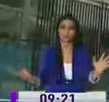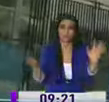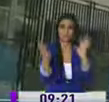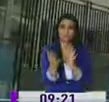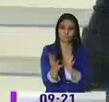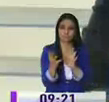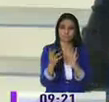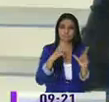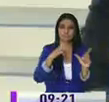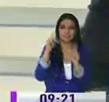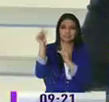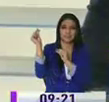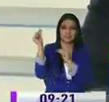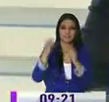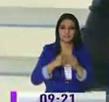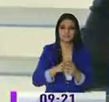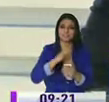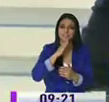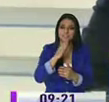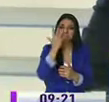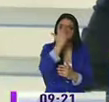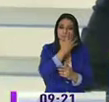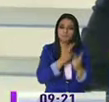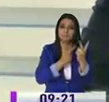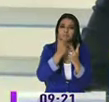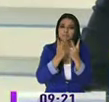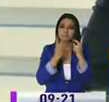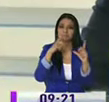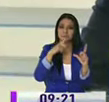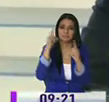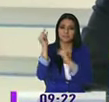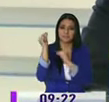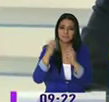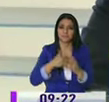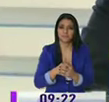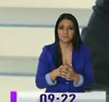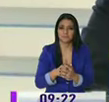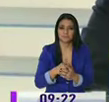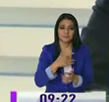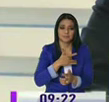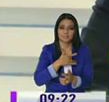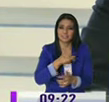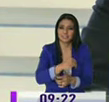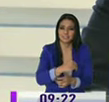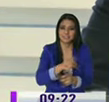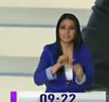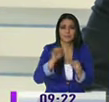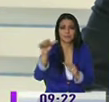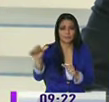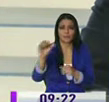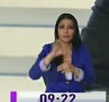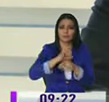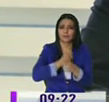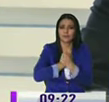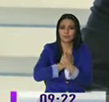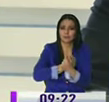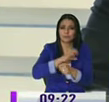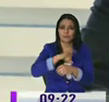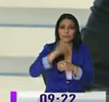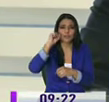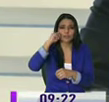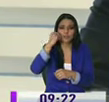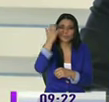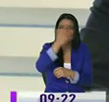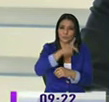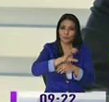minerales presiones de estar con ellos ya que su sentir su amor a la patria en sus recuerdos maravillosos